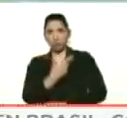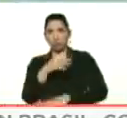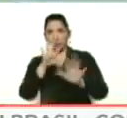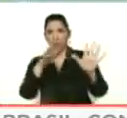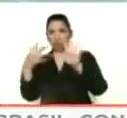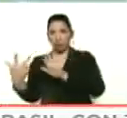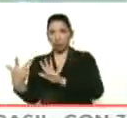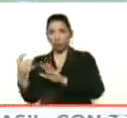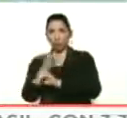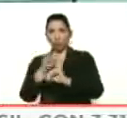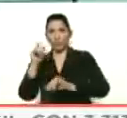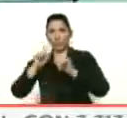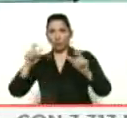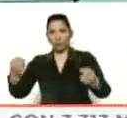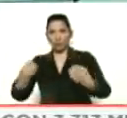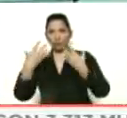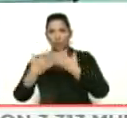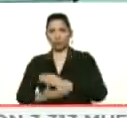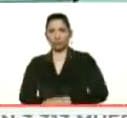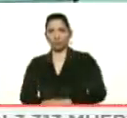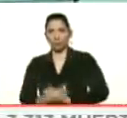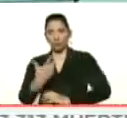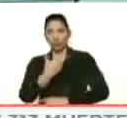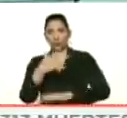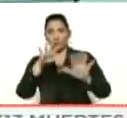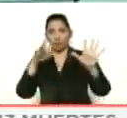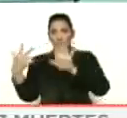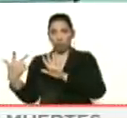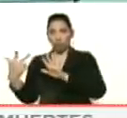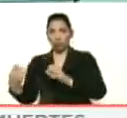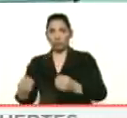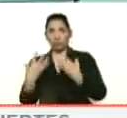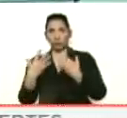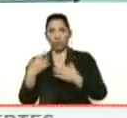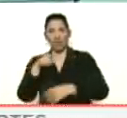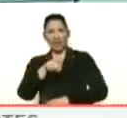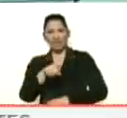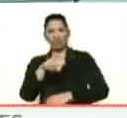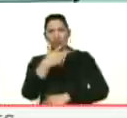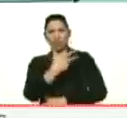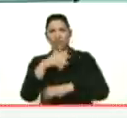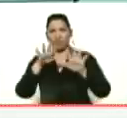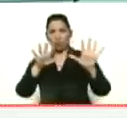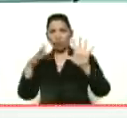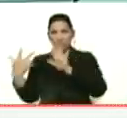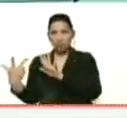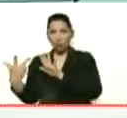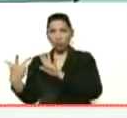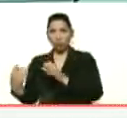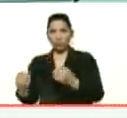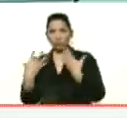318 casos. 318 casos. Pero de esos 318 casos,